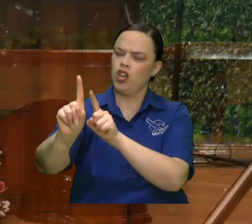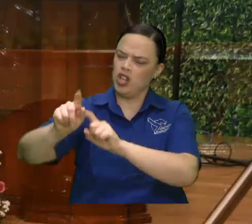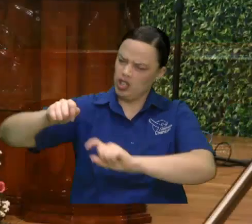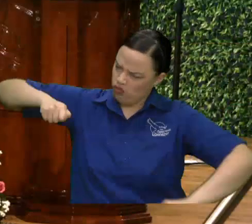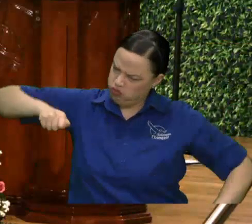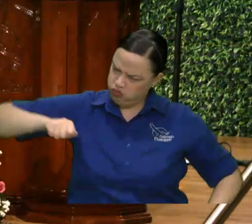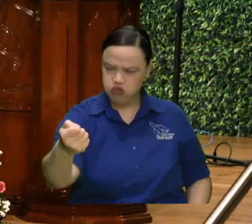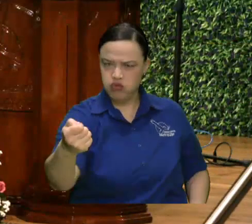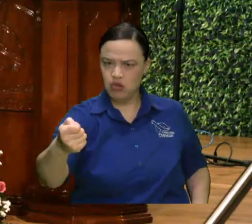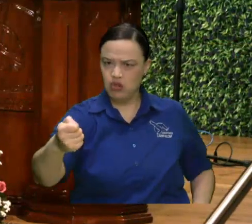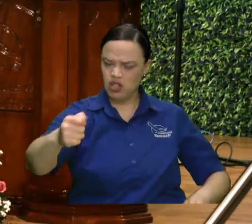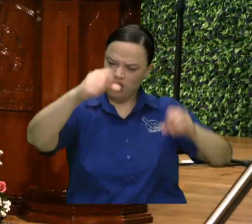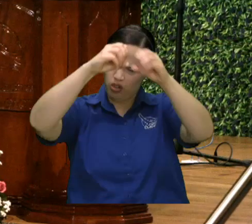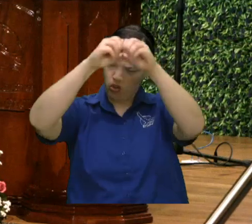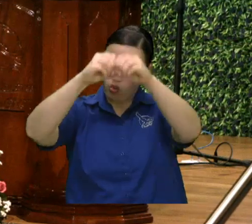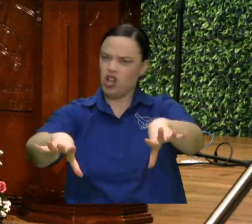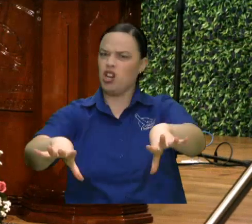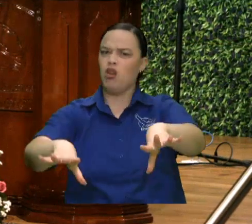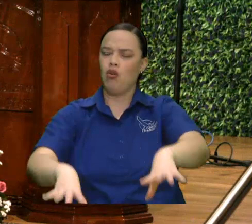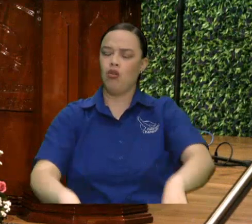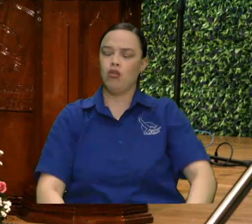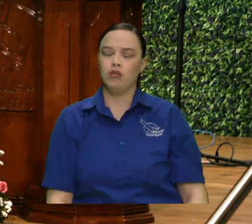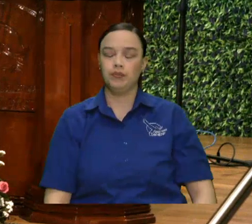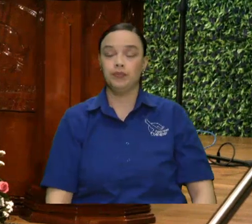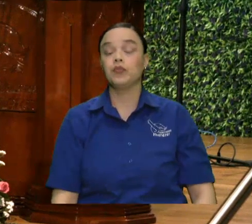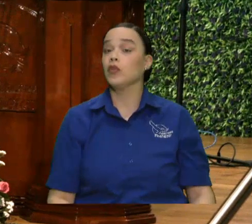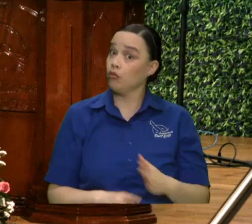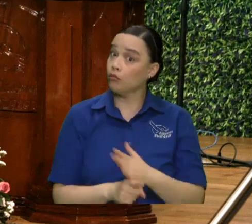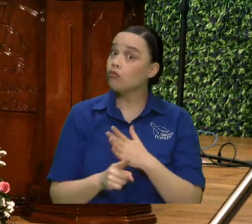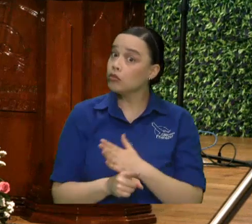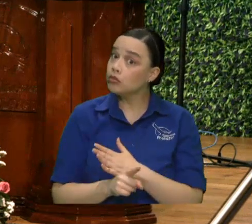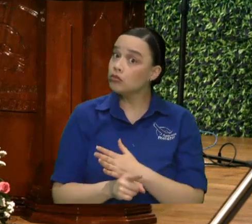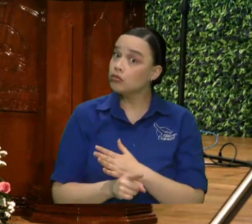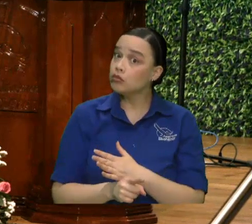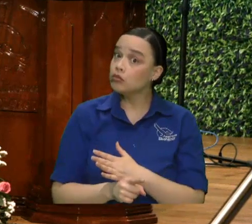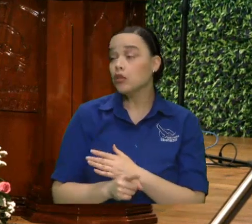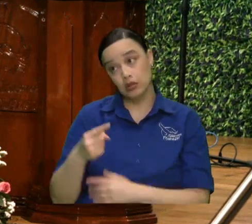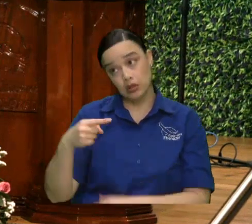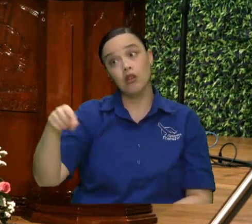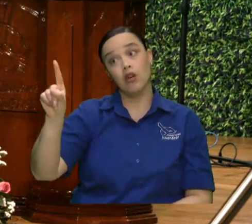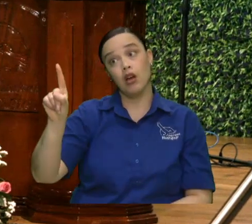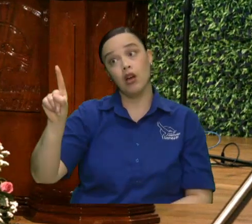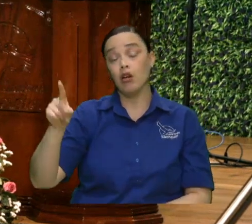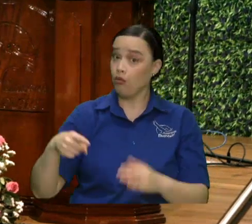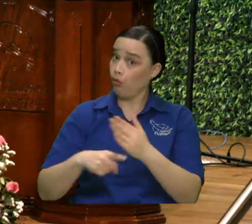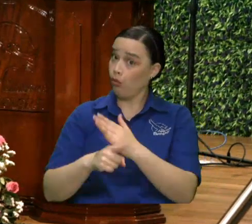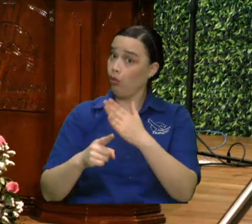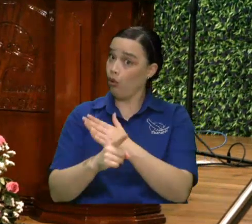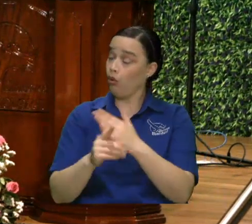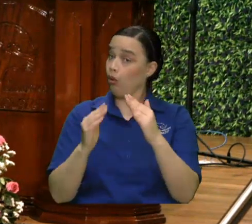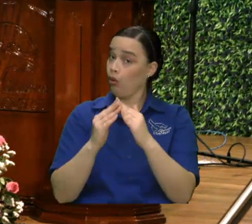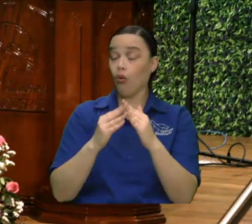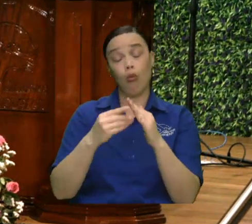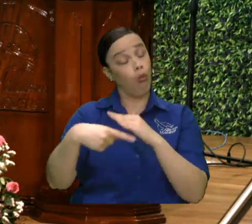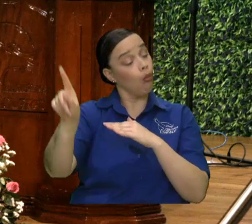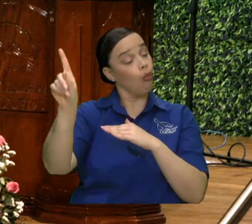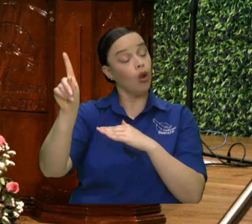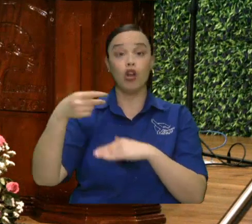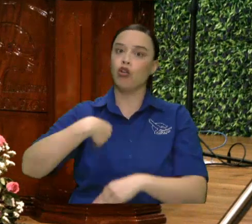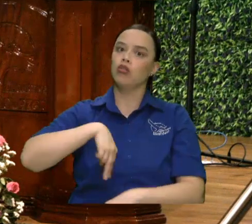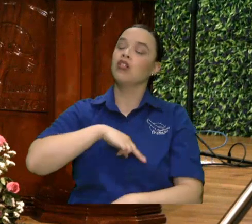destruimos no hay forma que regresen el problema es que se van los problemas se van de la casa y nosotros decimos